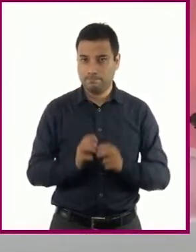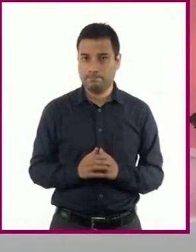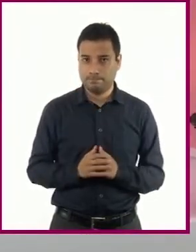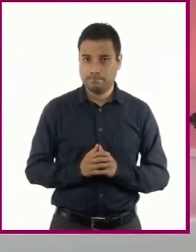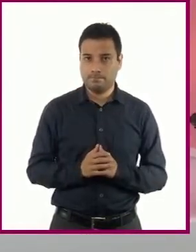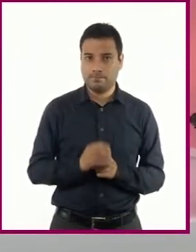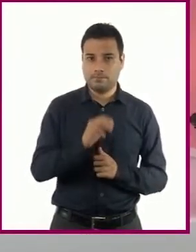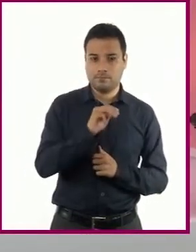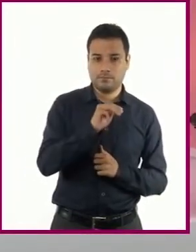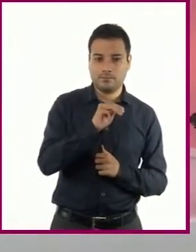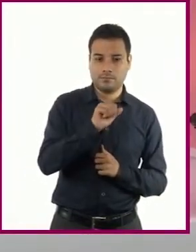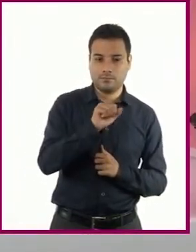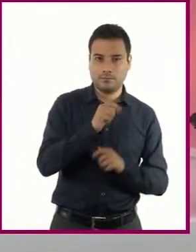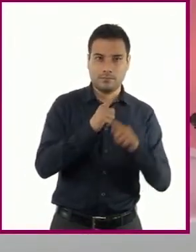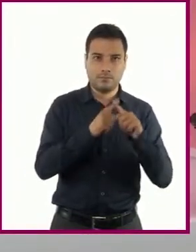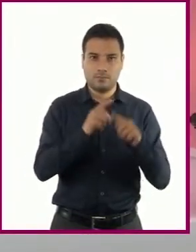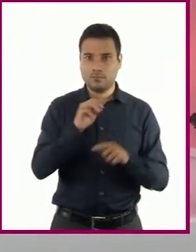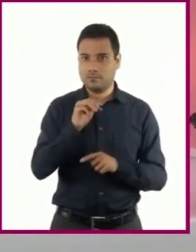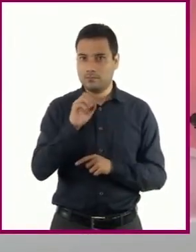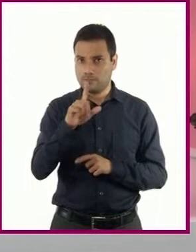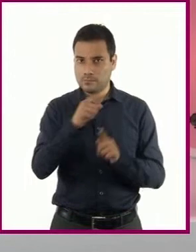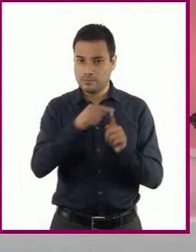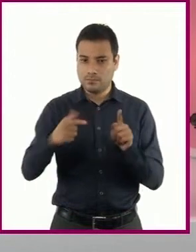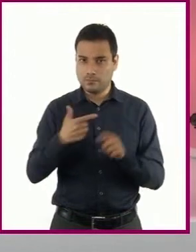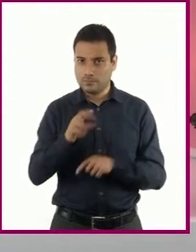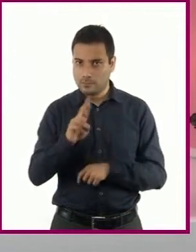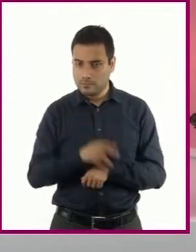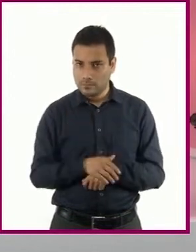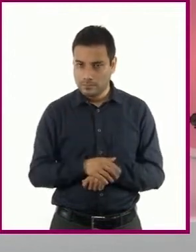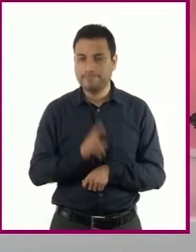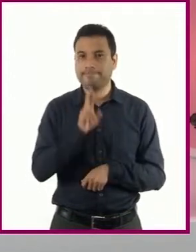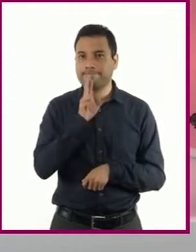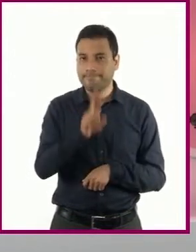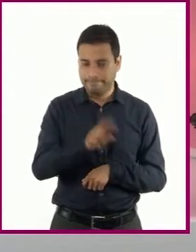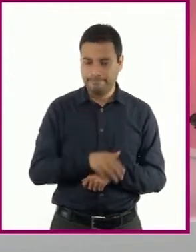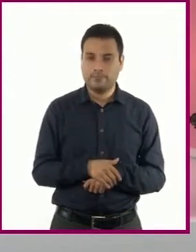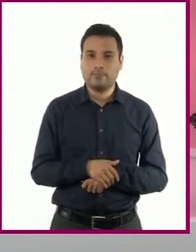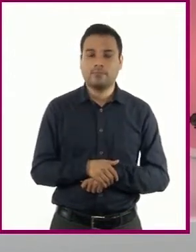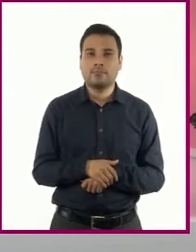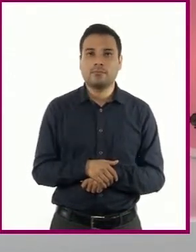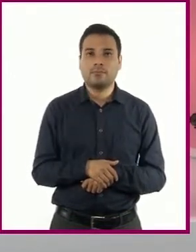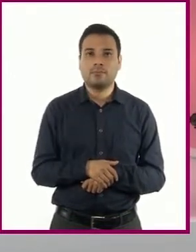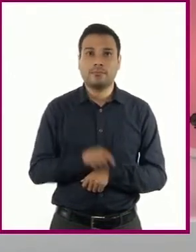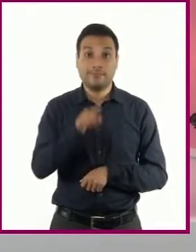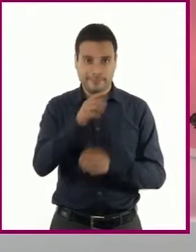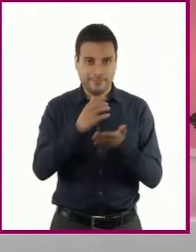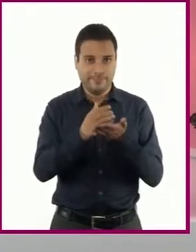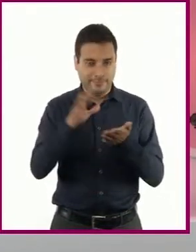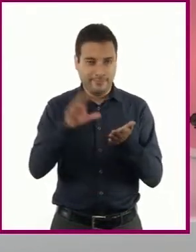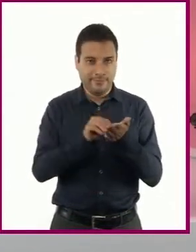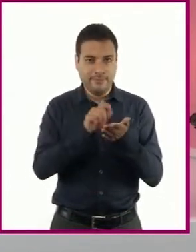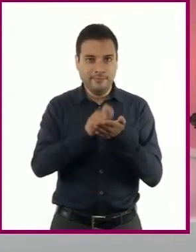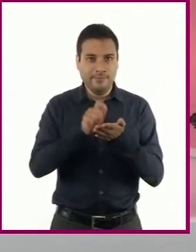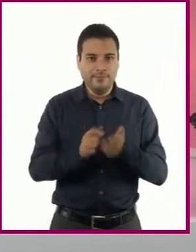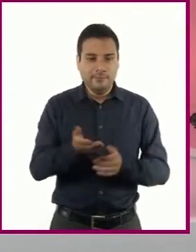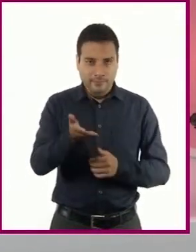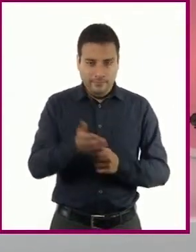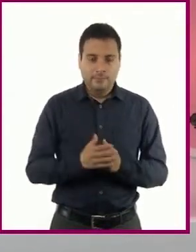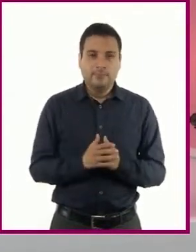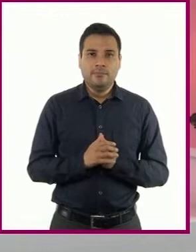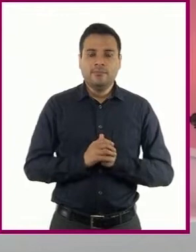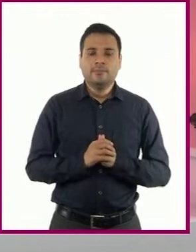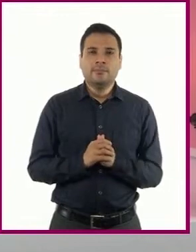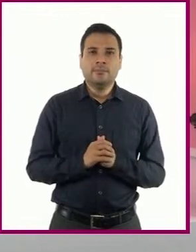Masa por 1 mol entre gramos es igual a cantidad de sustancia. Recuerden anotar en su cuaderno el factor de